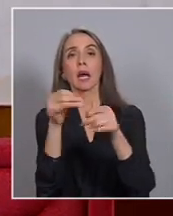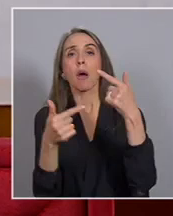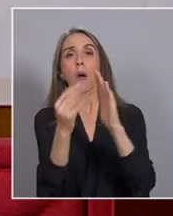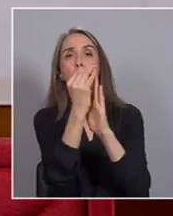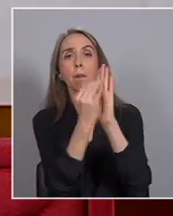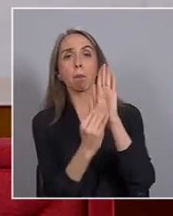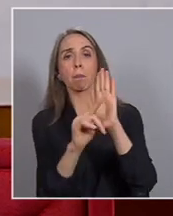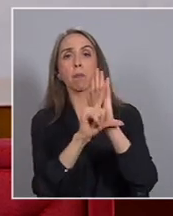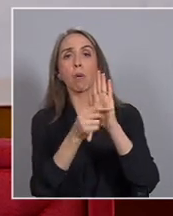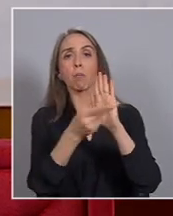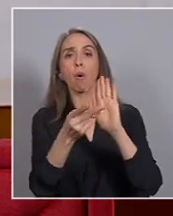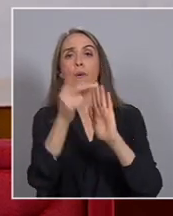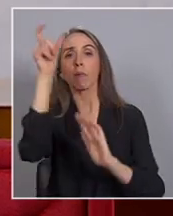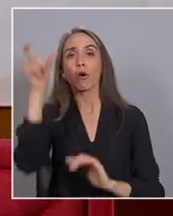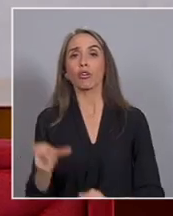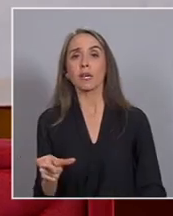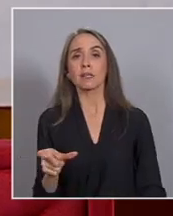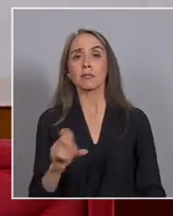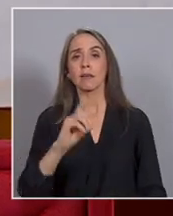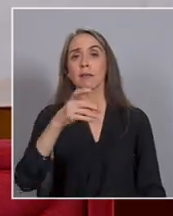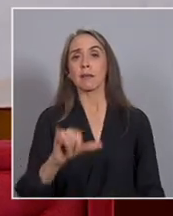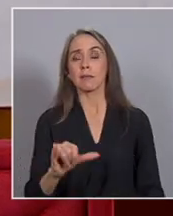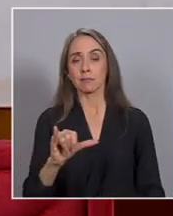política pública por ser homosexual.